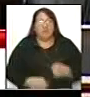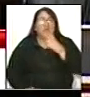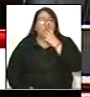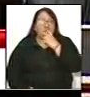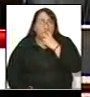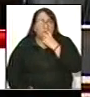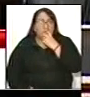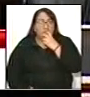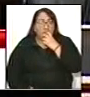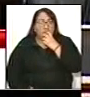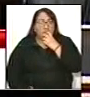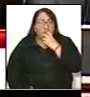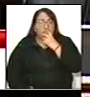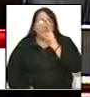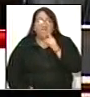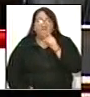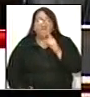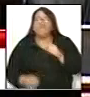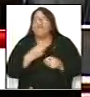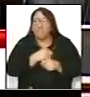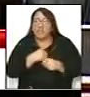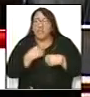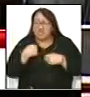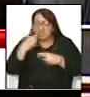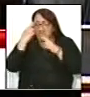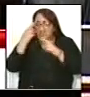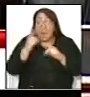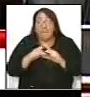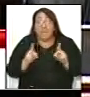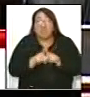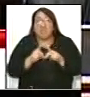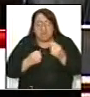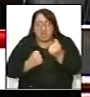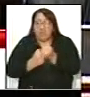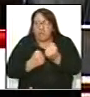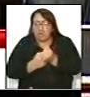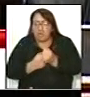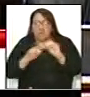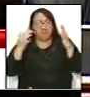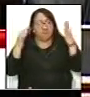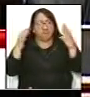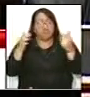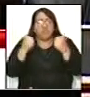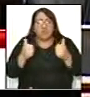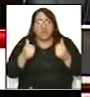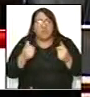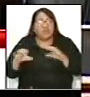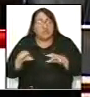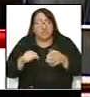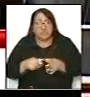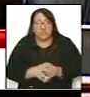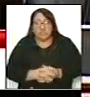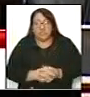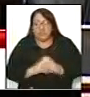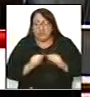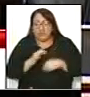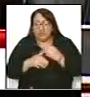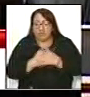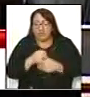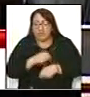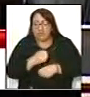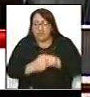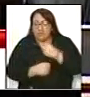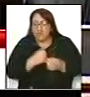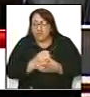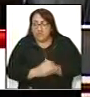respetamos esa decisión, pero no solamente la respetamos, sino que la avalamos y la aplaudimos, como lo hemos venido haciendo durante todos estos